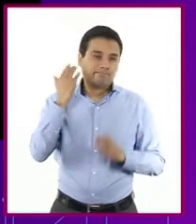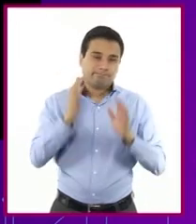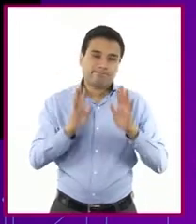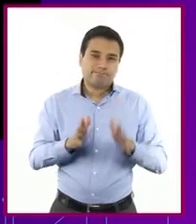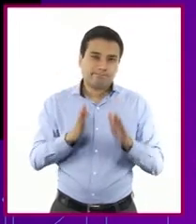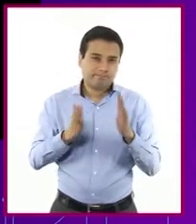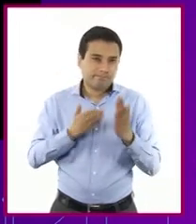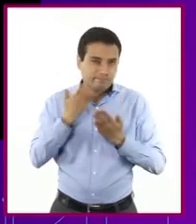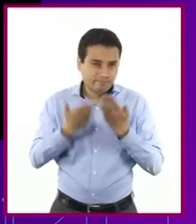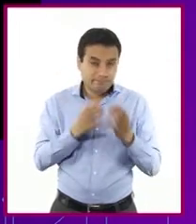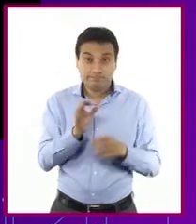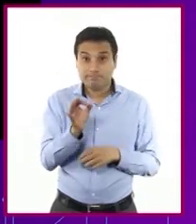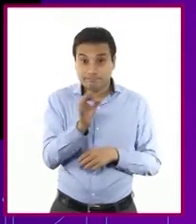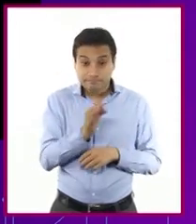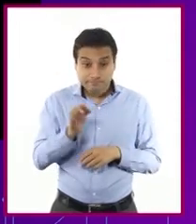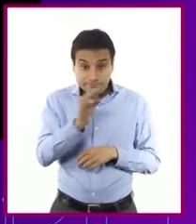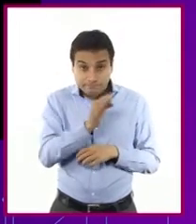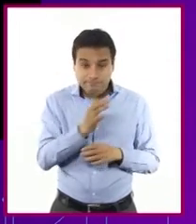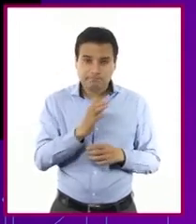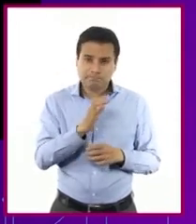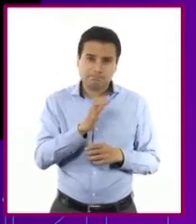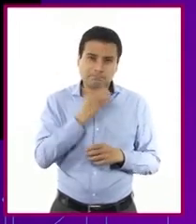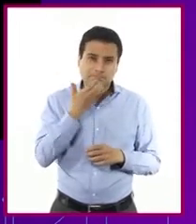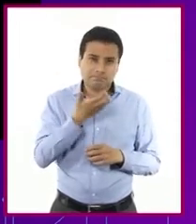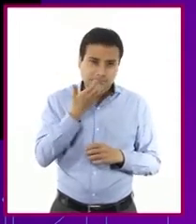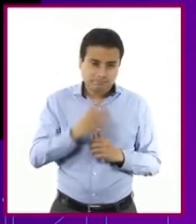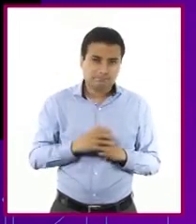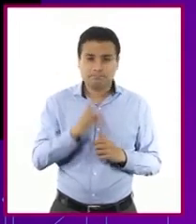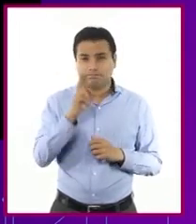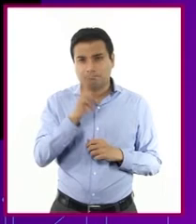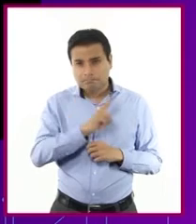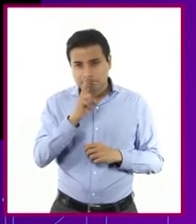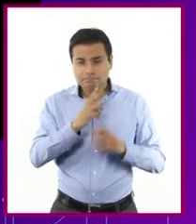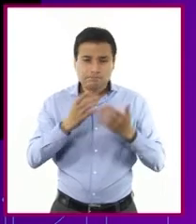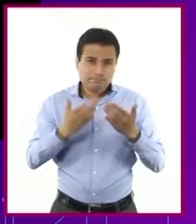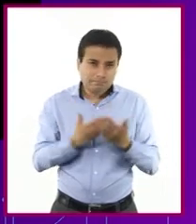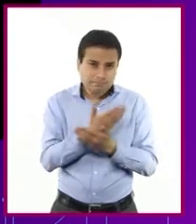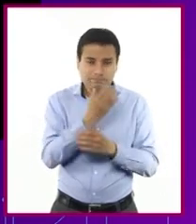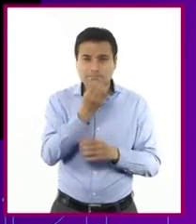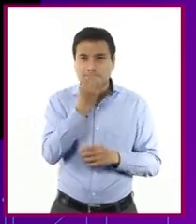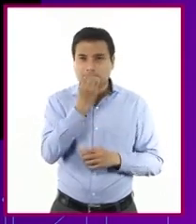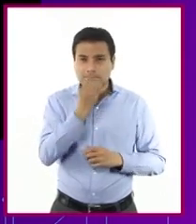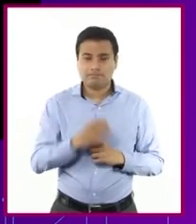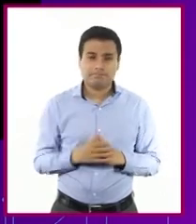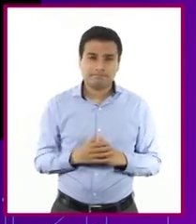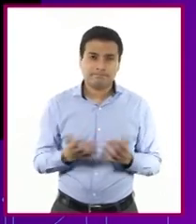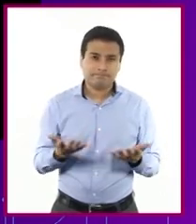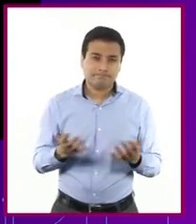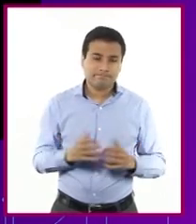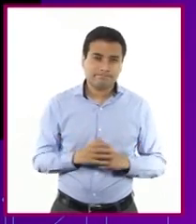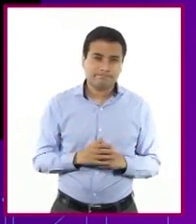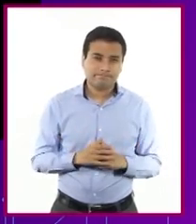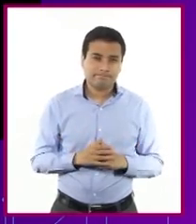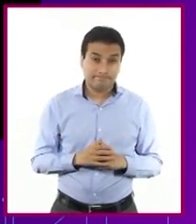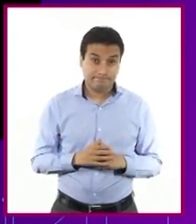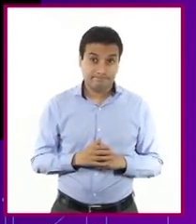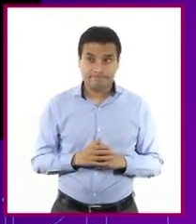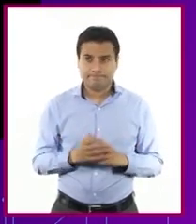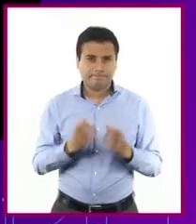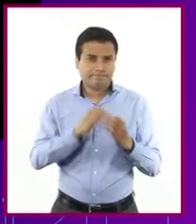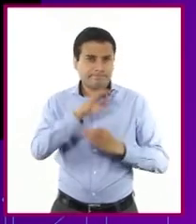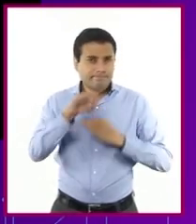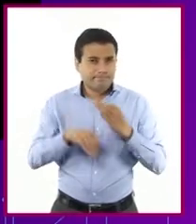todas las funciones vitales, como las mencionadas en el inciso, además de las reacciones al medio. Asimismo, todos los seres vivos